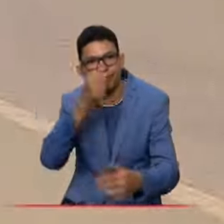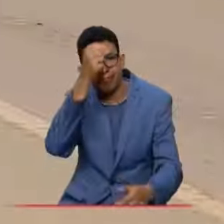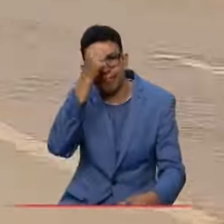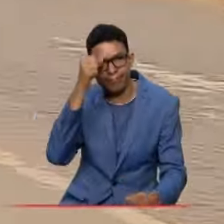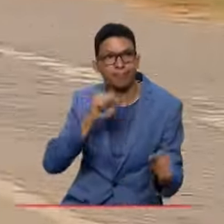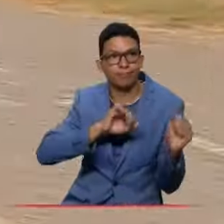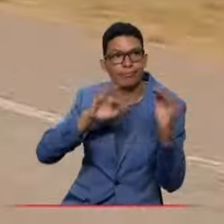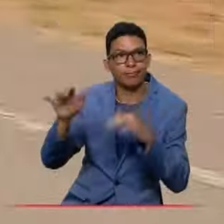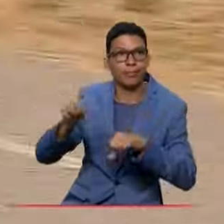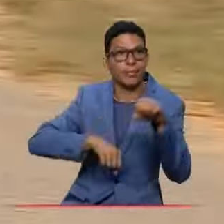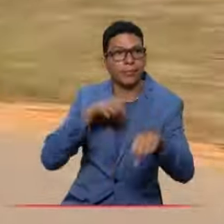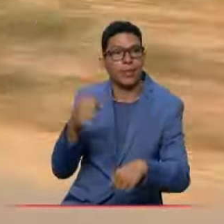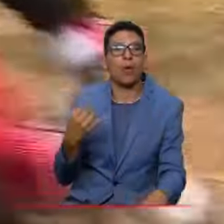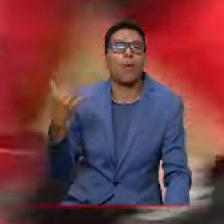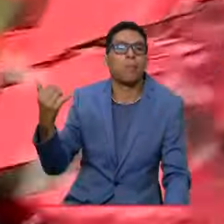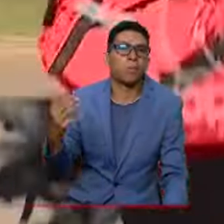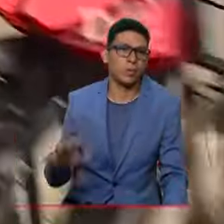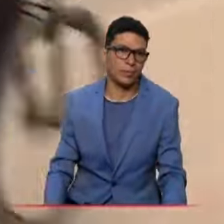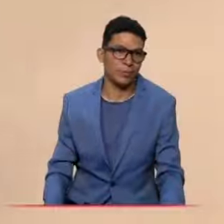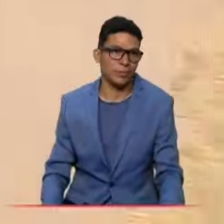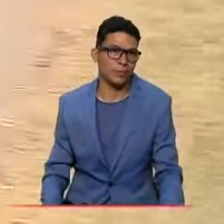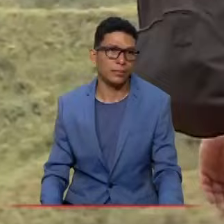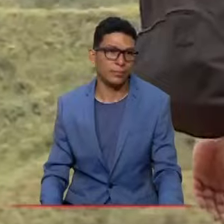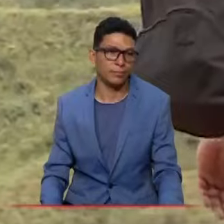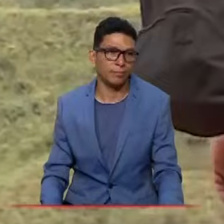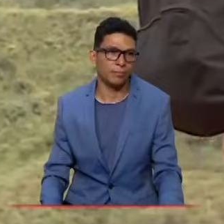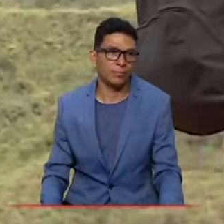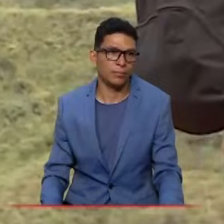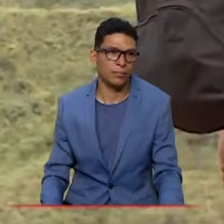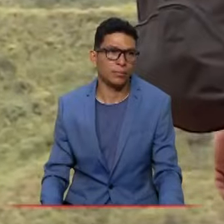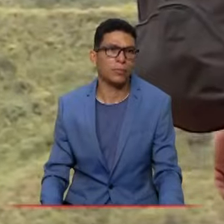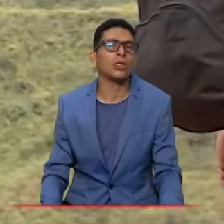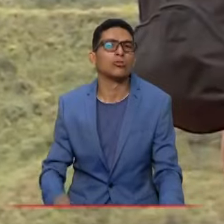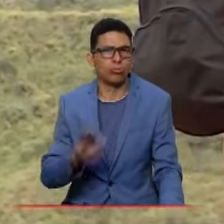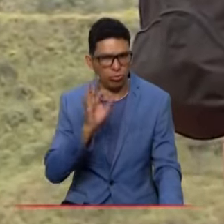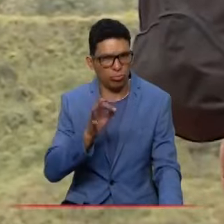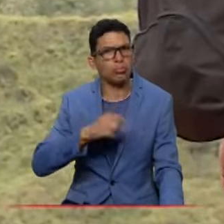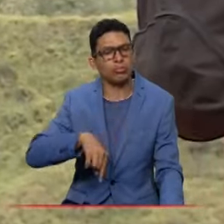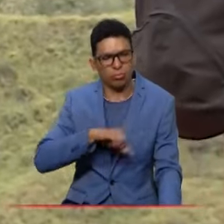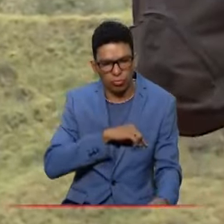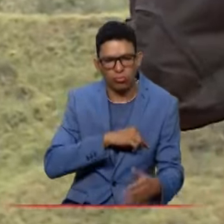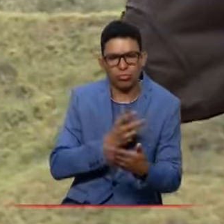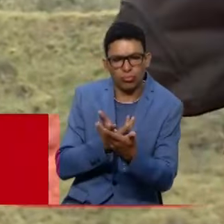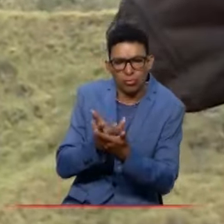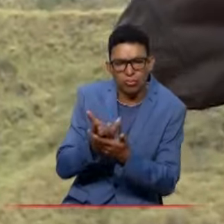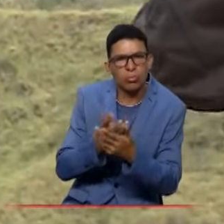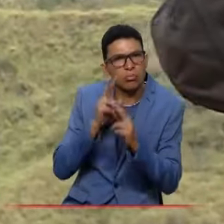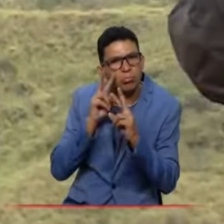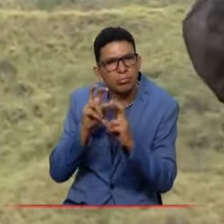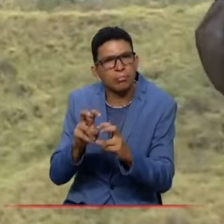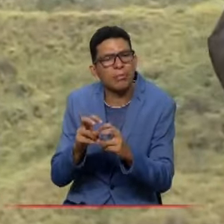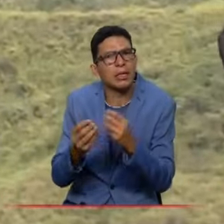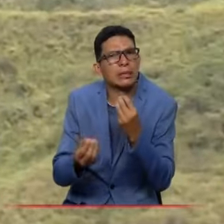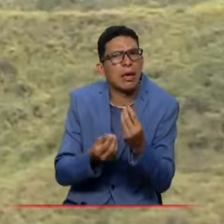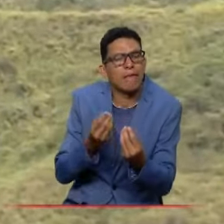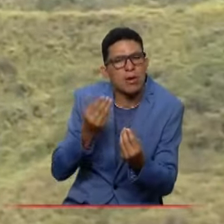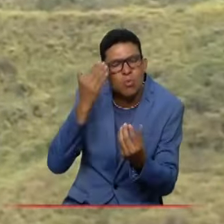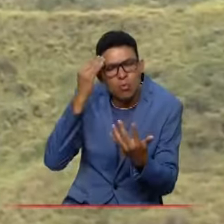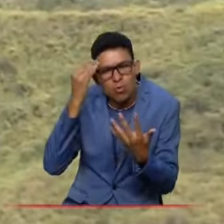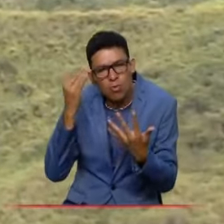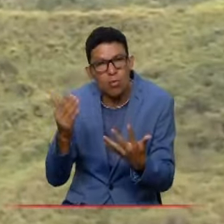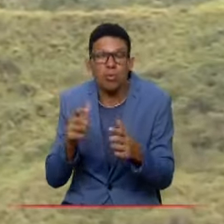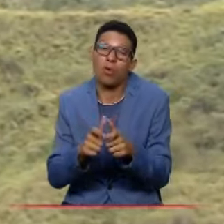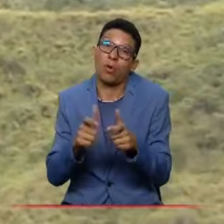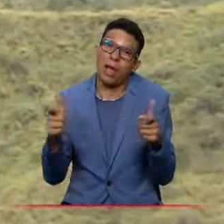rodaron bicicletas por el cerro. Se tomaron ciertas precauciones, también hicimos nuestras propias averiguaciones para saber, porque tenemos un grupo